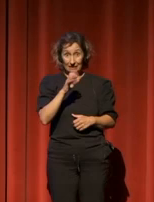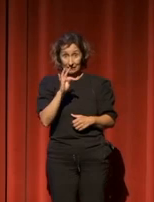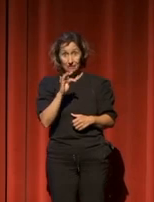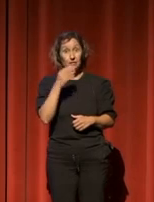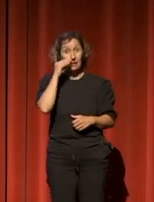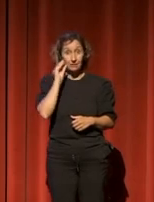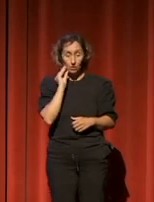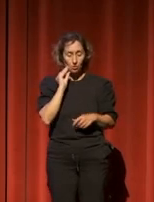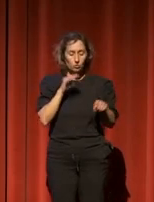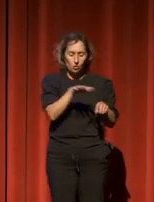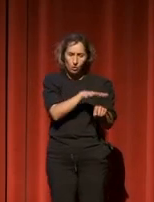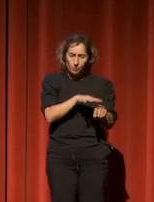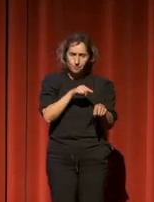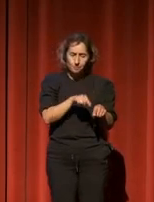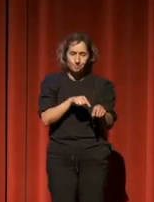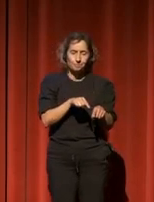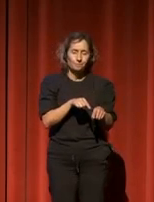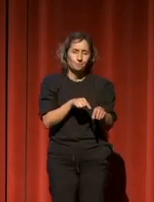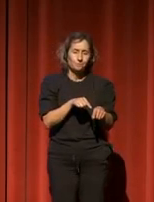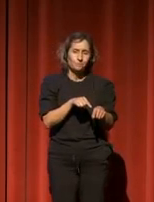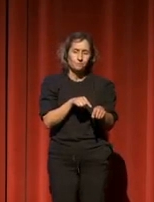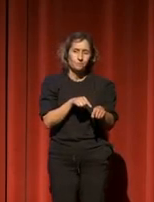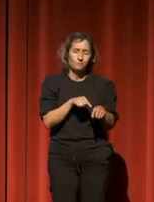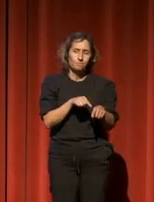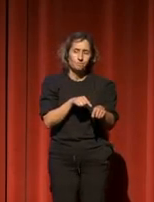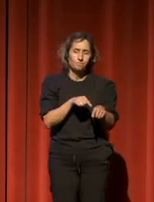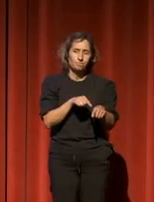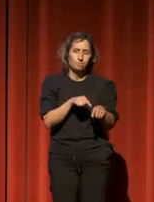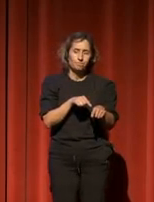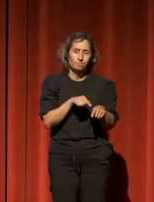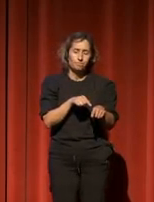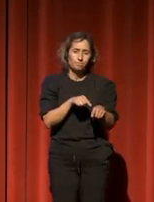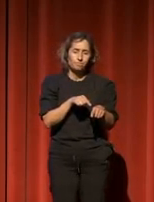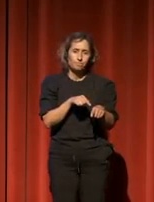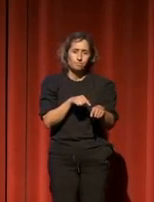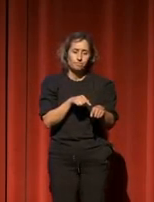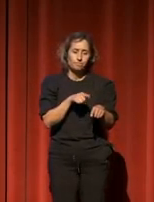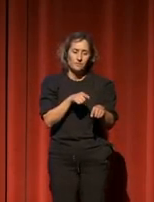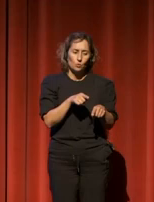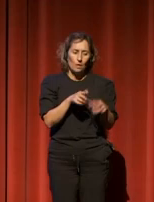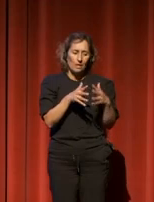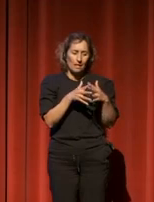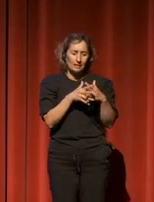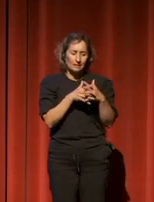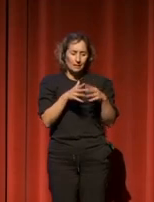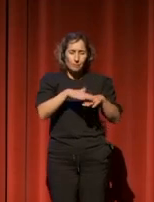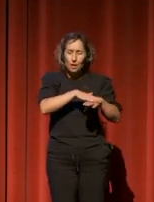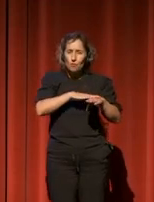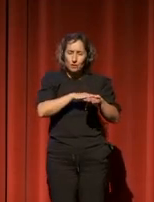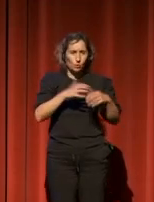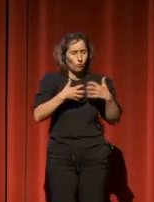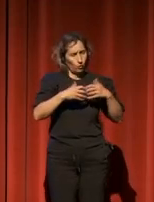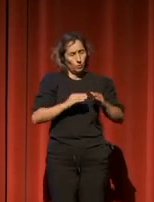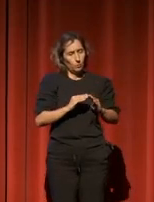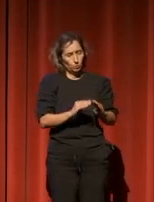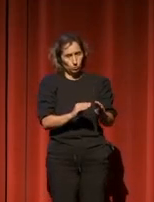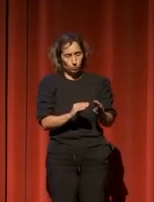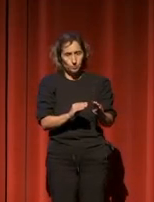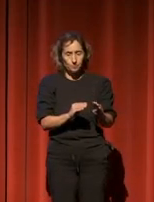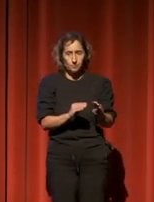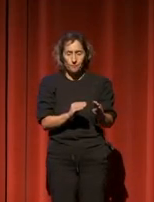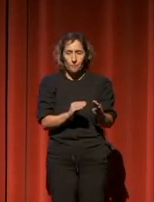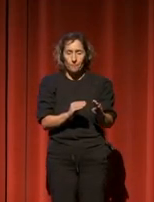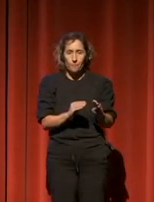Y esto es un poco eh el un esquema básico de su de su funcionamiento no es una biblioteca eh que